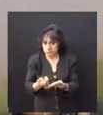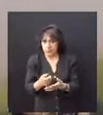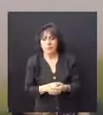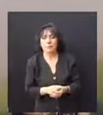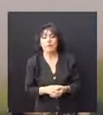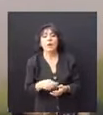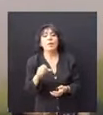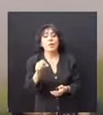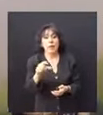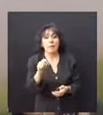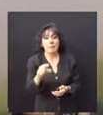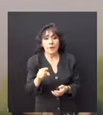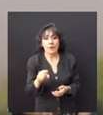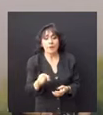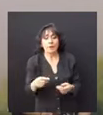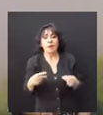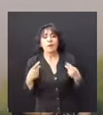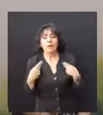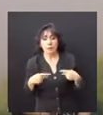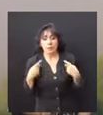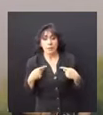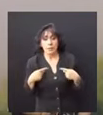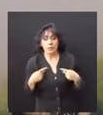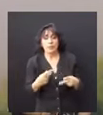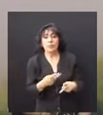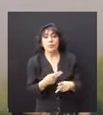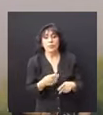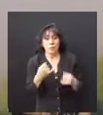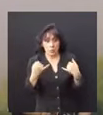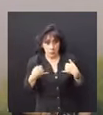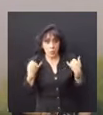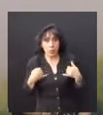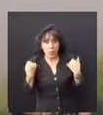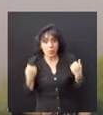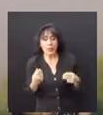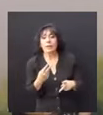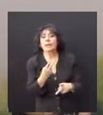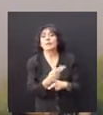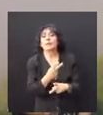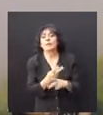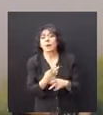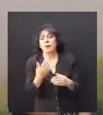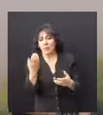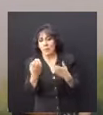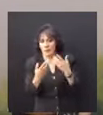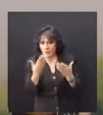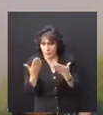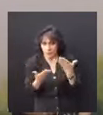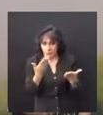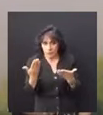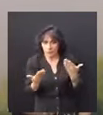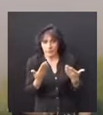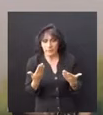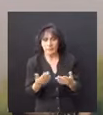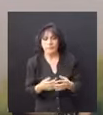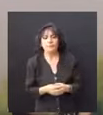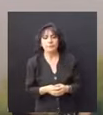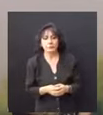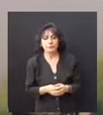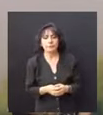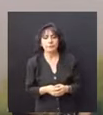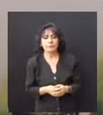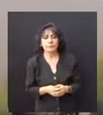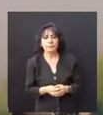para todas y todos los jóvenes de preparatoria y a garantizar que cada año aumenten por encima de la